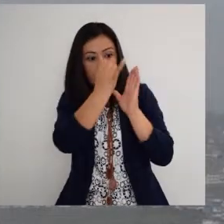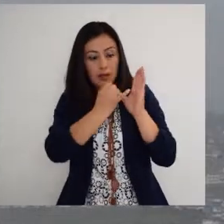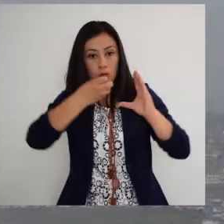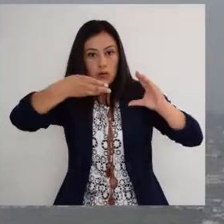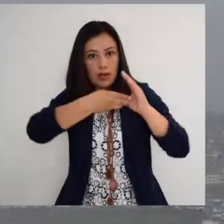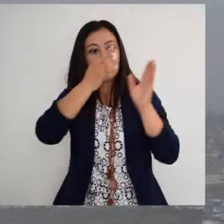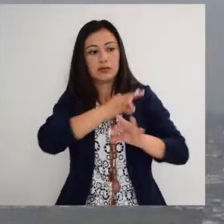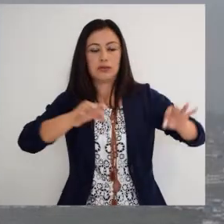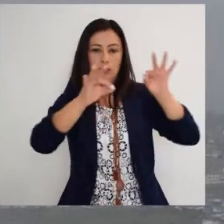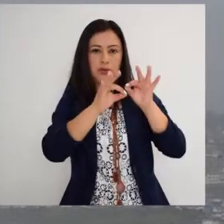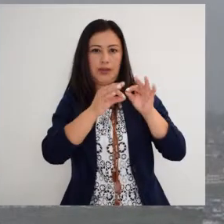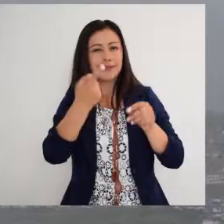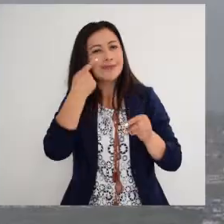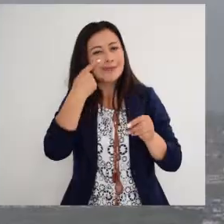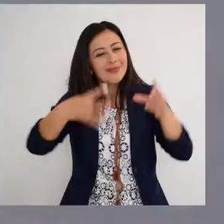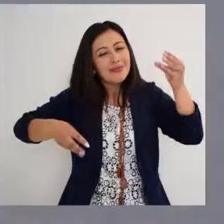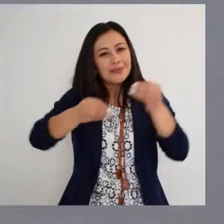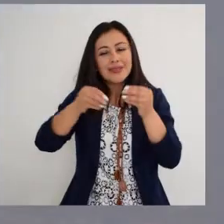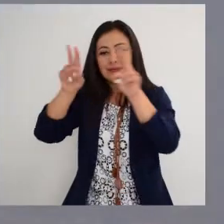ingresar a la página web